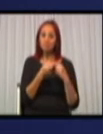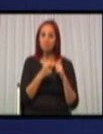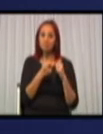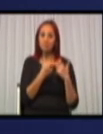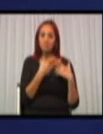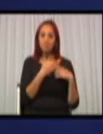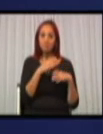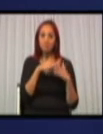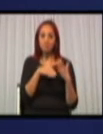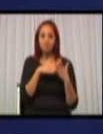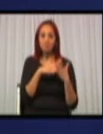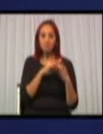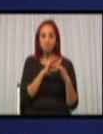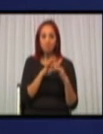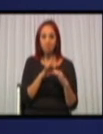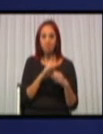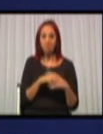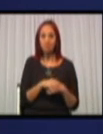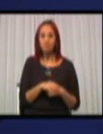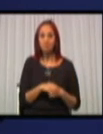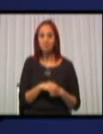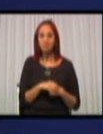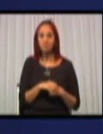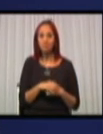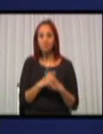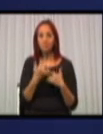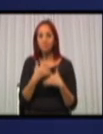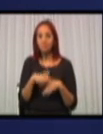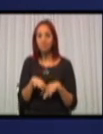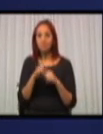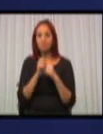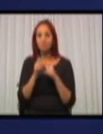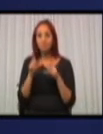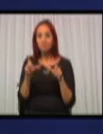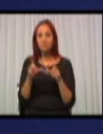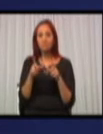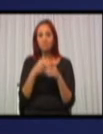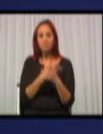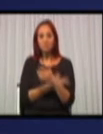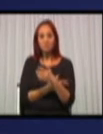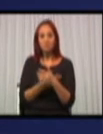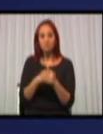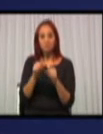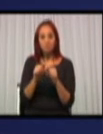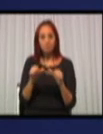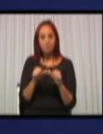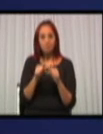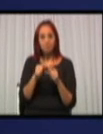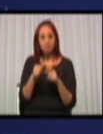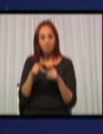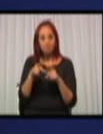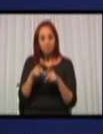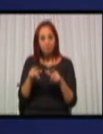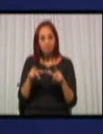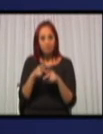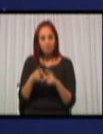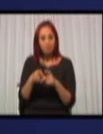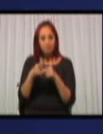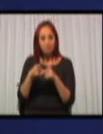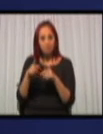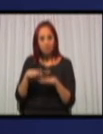es hacer centros de acopio, la recuperación de zonas verdes y áreas de zonas protegidas,